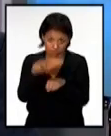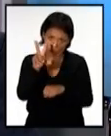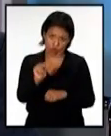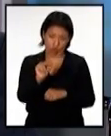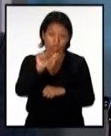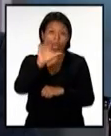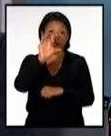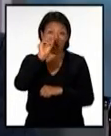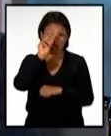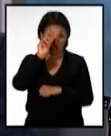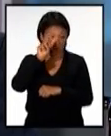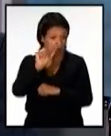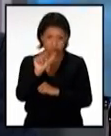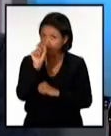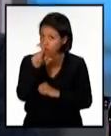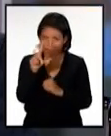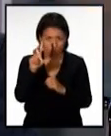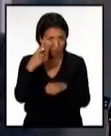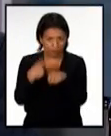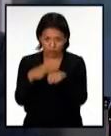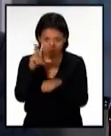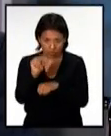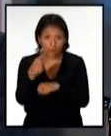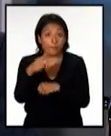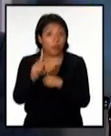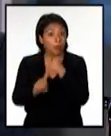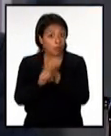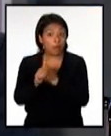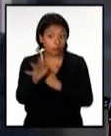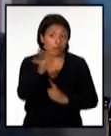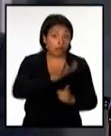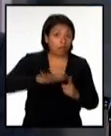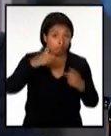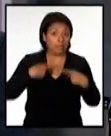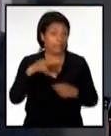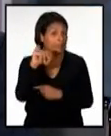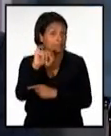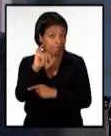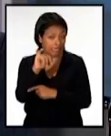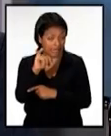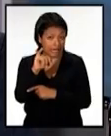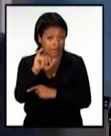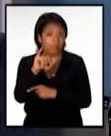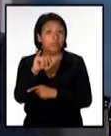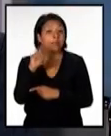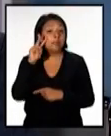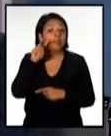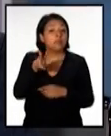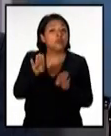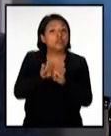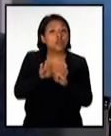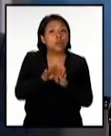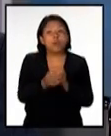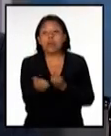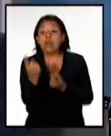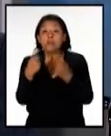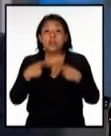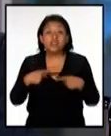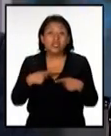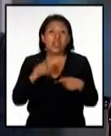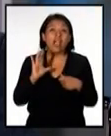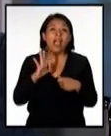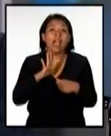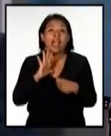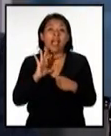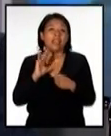acondroplasia tampoco lo es, pero sí es un problema social. Sí es un problema social porque nos da cuenta de que toda aquella persona que tiene algún tipo